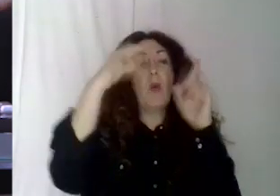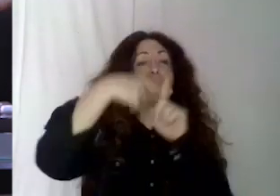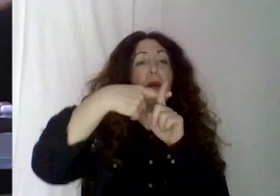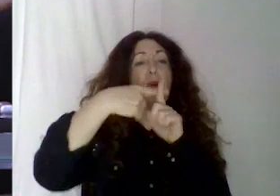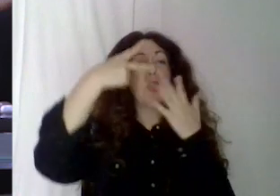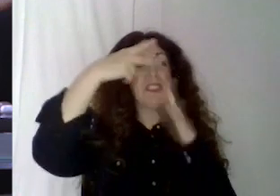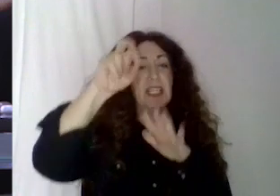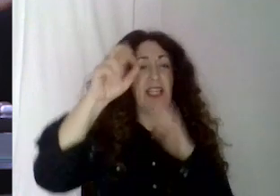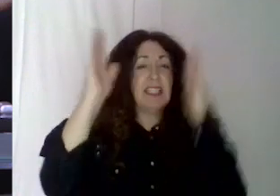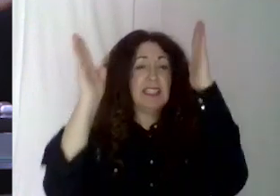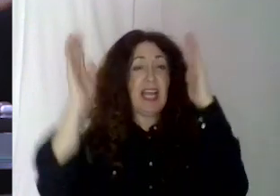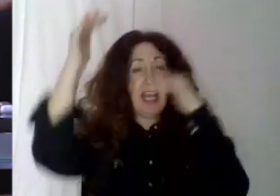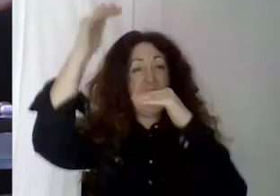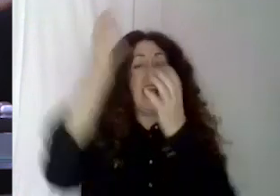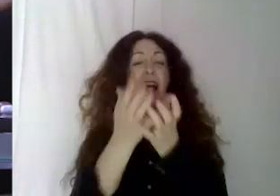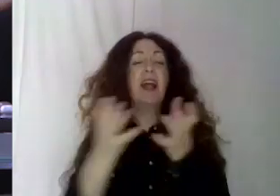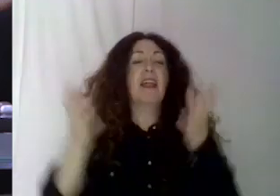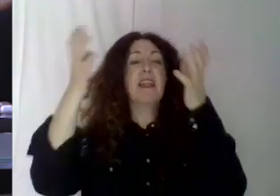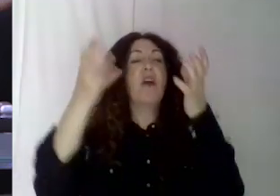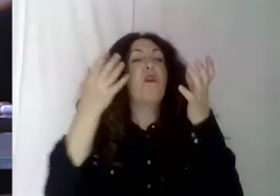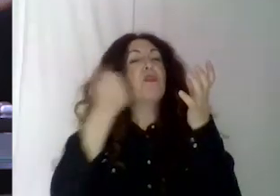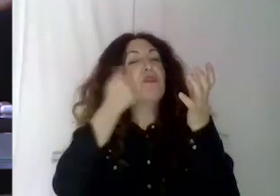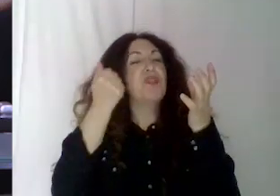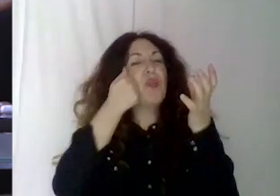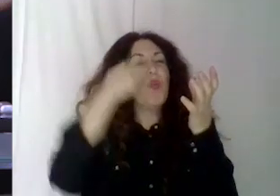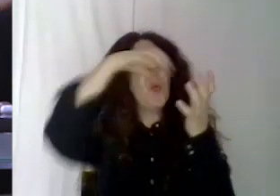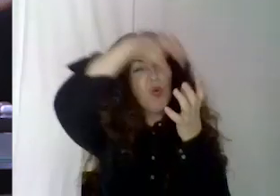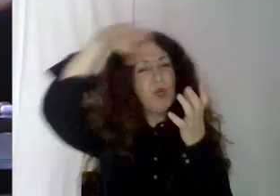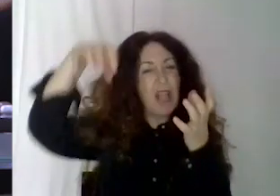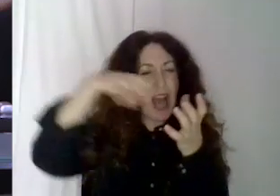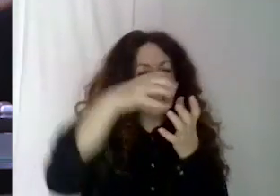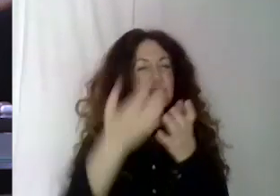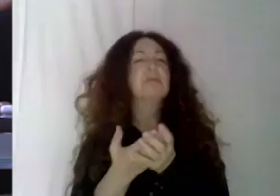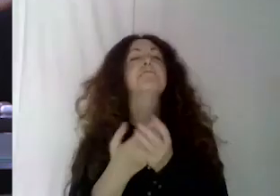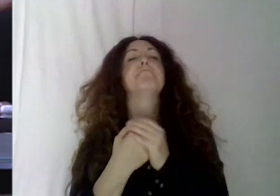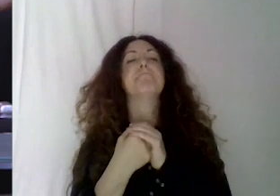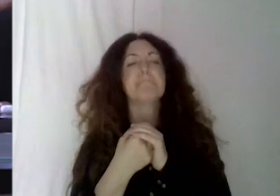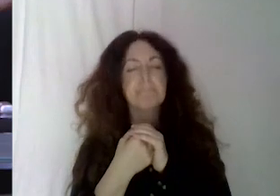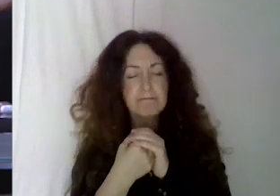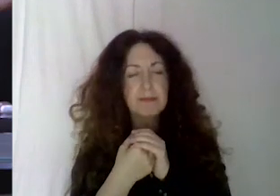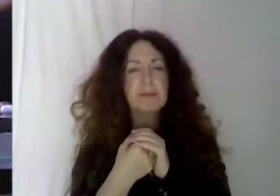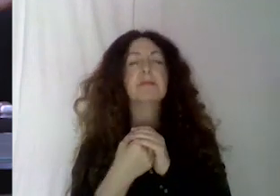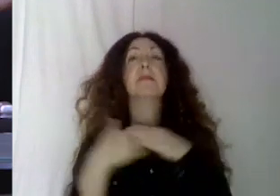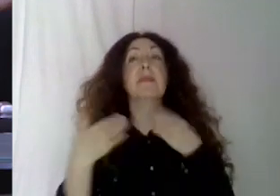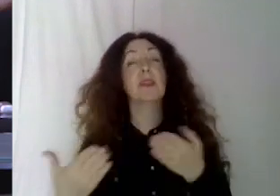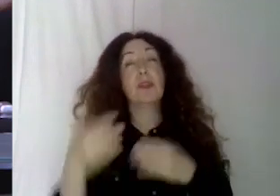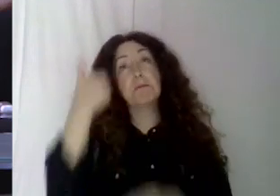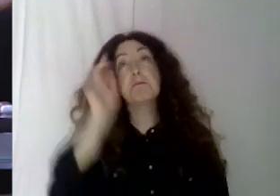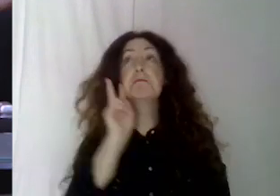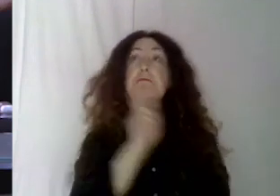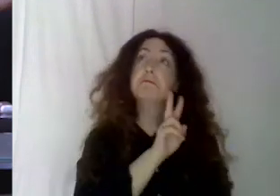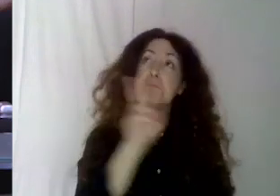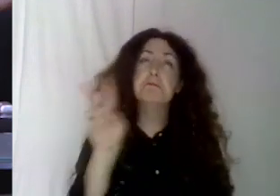artista. Es decir, frente a toda esta iconografía que asociamos a Caravaggio, Caravaggio sabe desde el comienzo